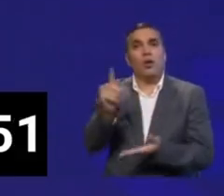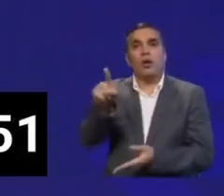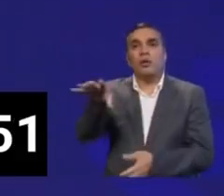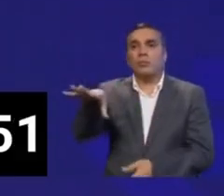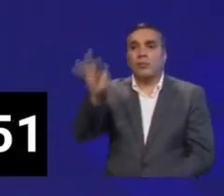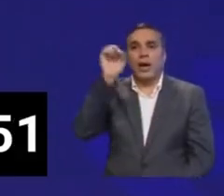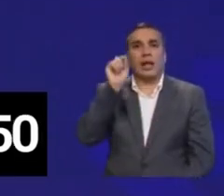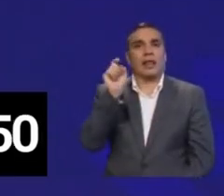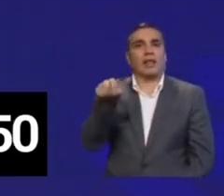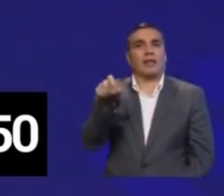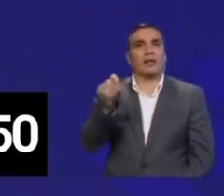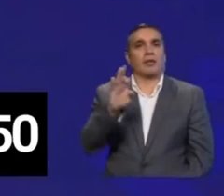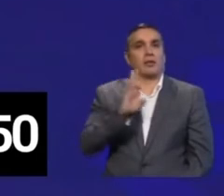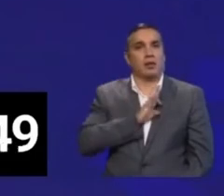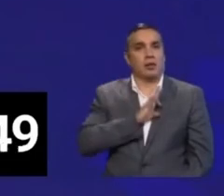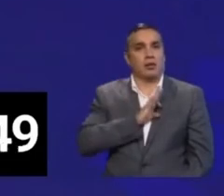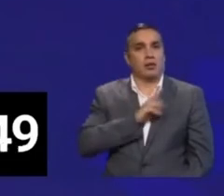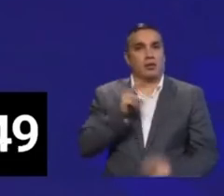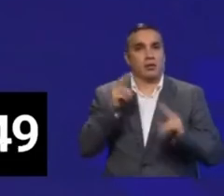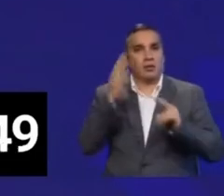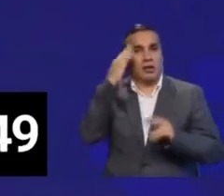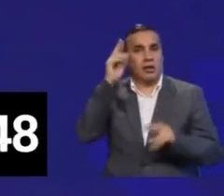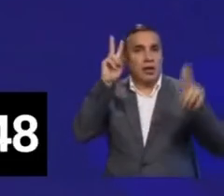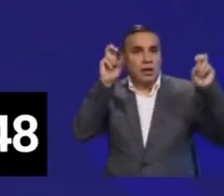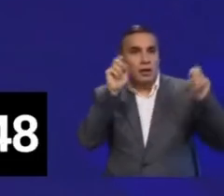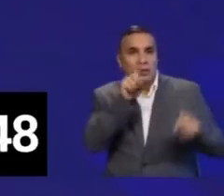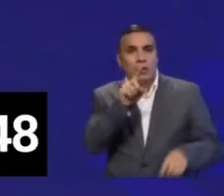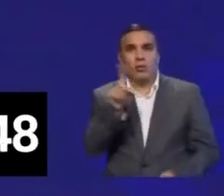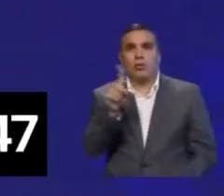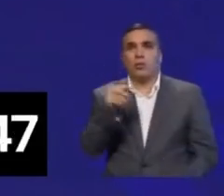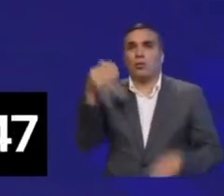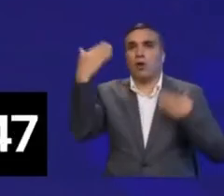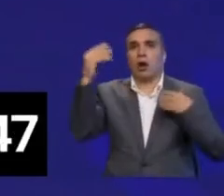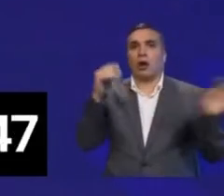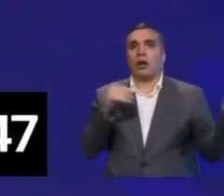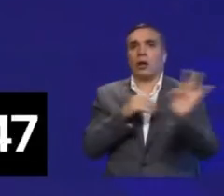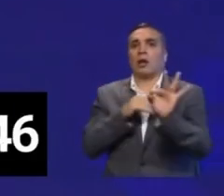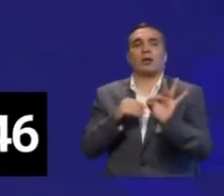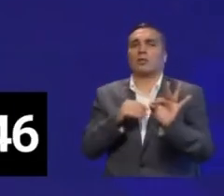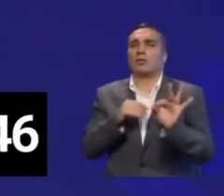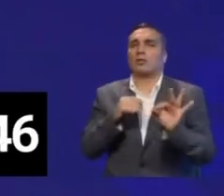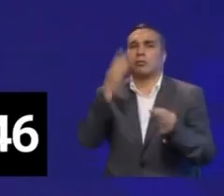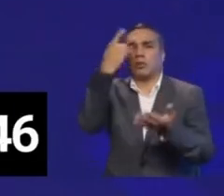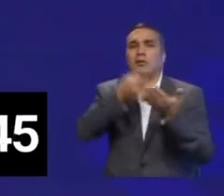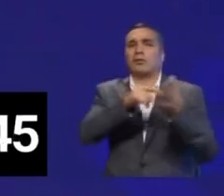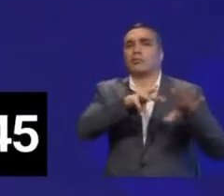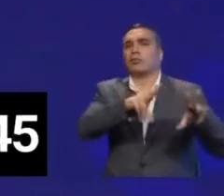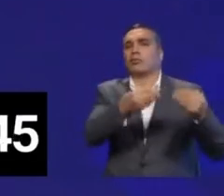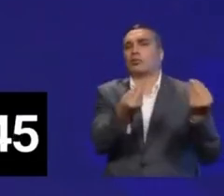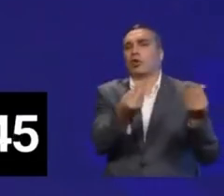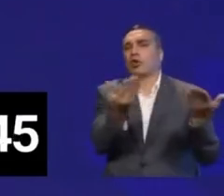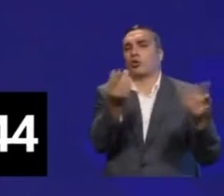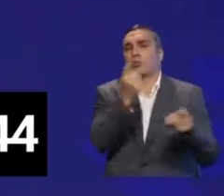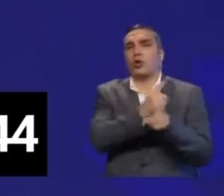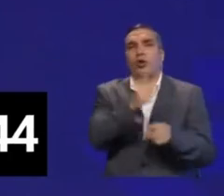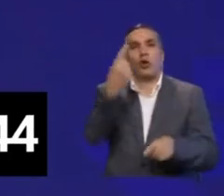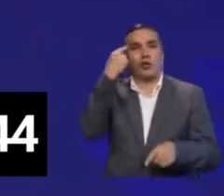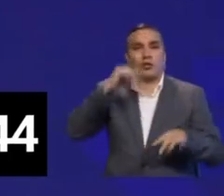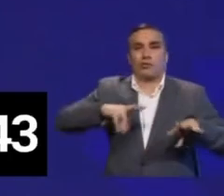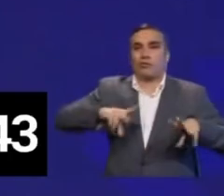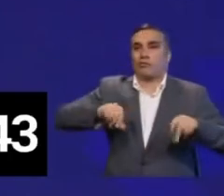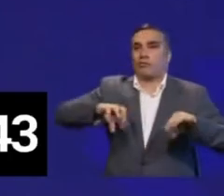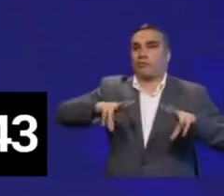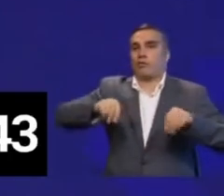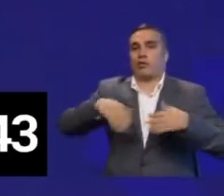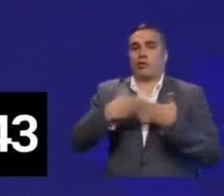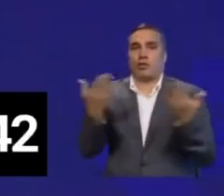país, técnicos, conocedores de la materia y no de manera política para que no siga siendo la caja chica del Estado ecuatoriano, del gobierno de